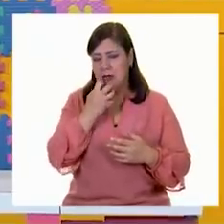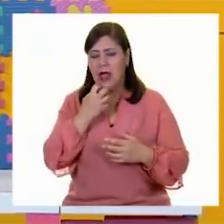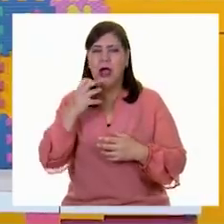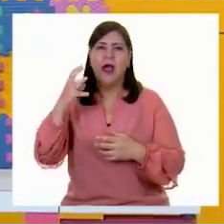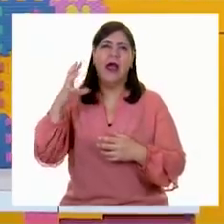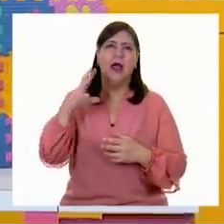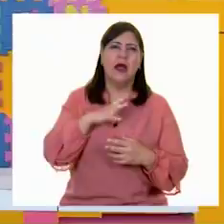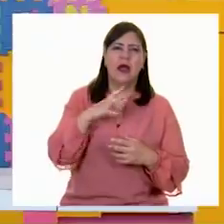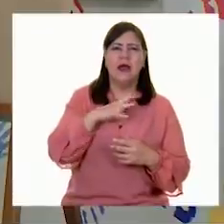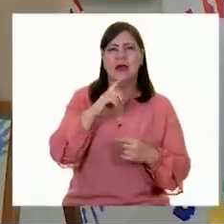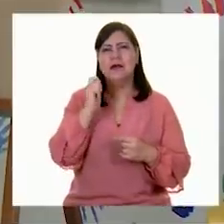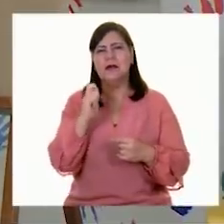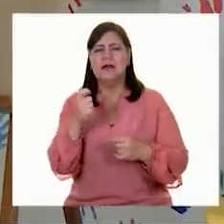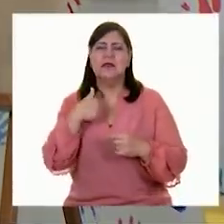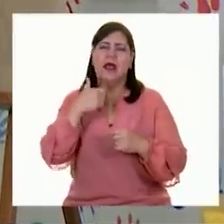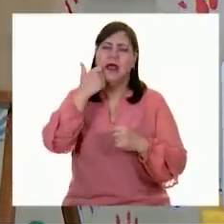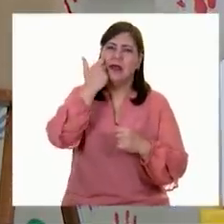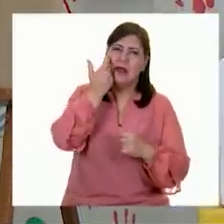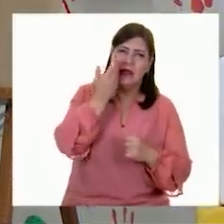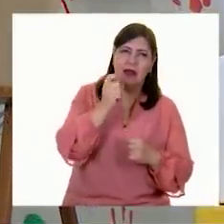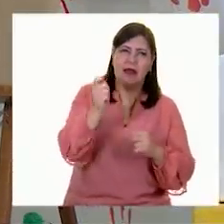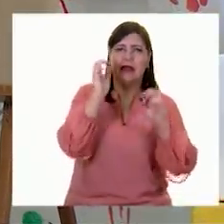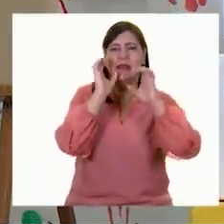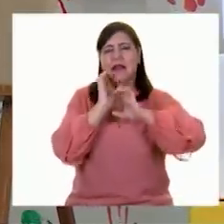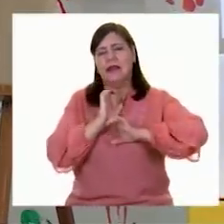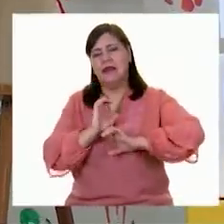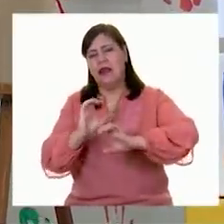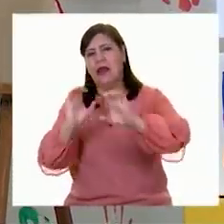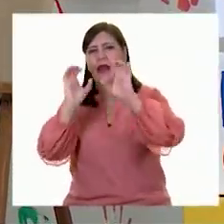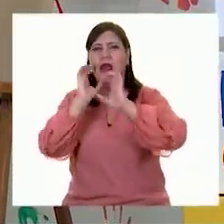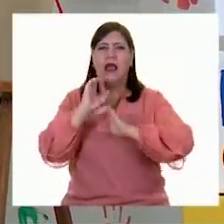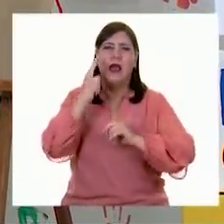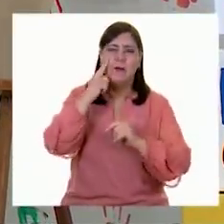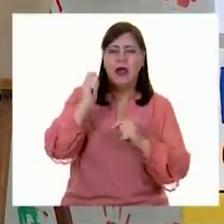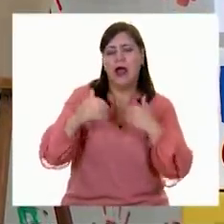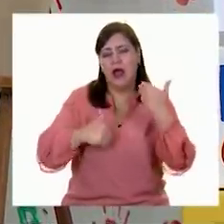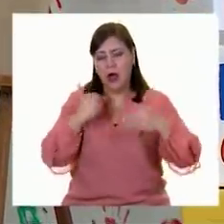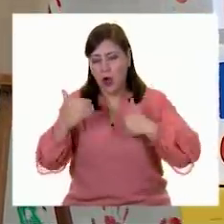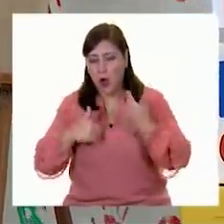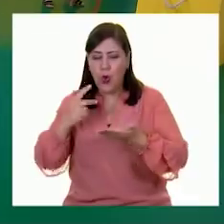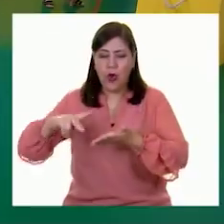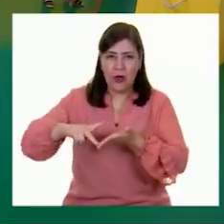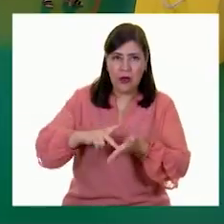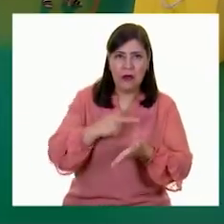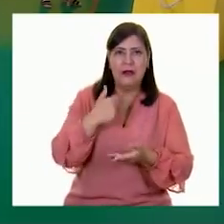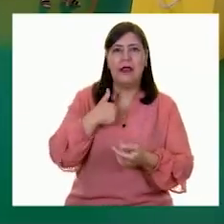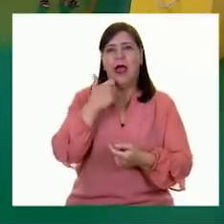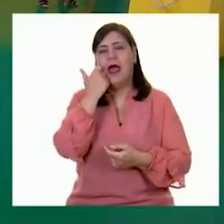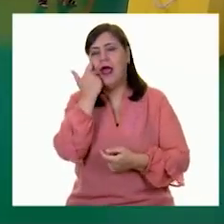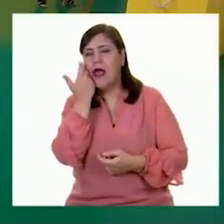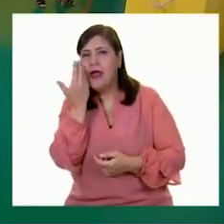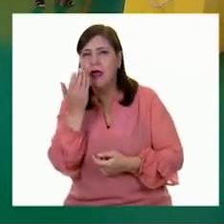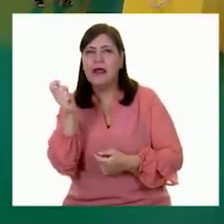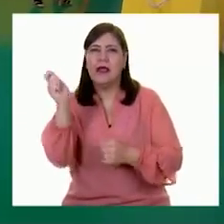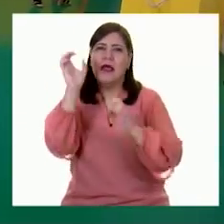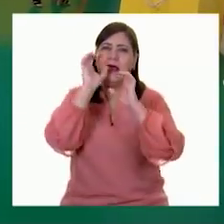penar. Quiero volver a aquella vida de alegría, quiero